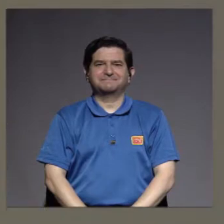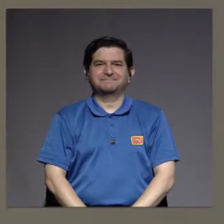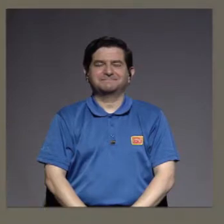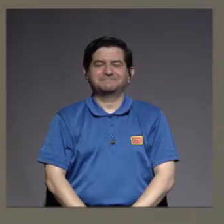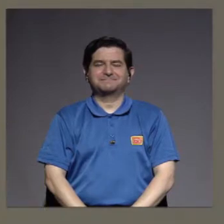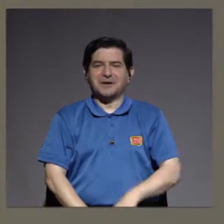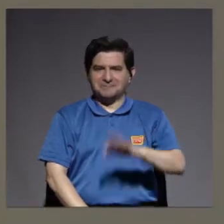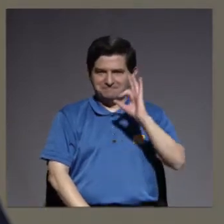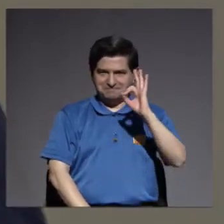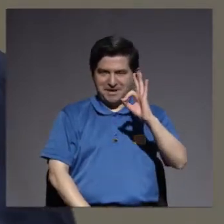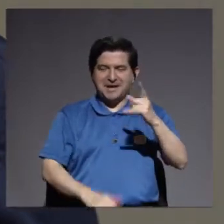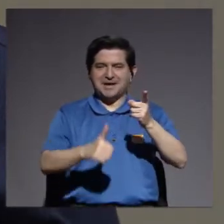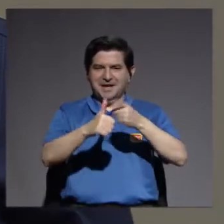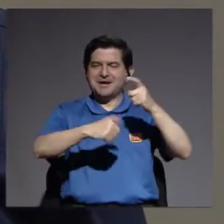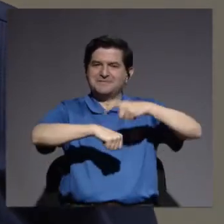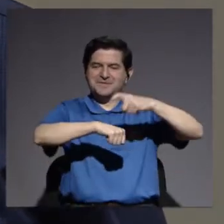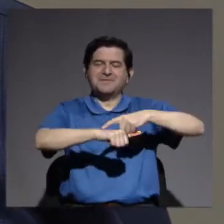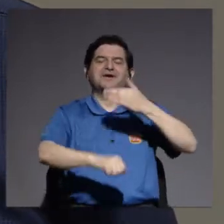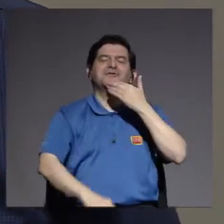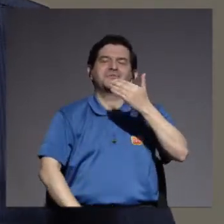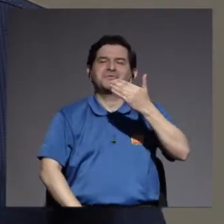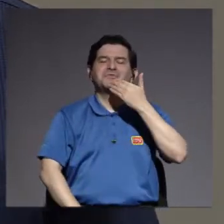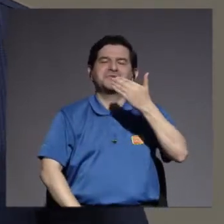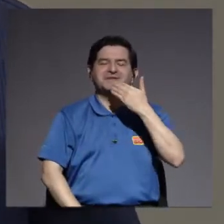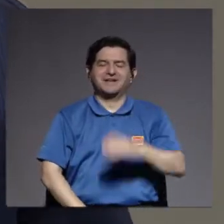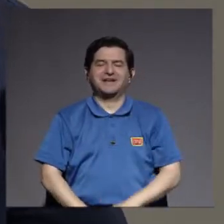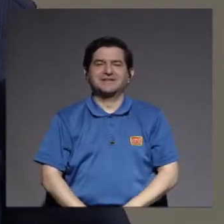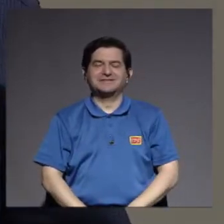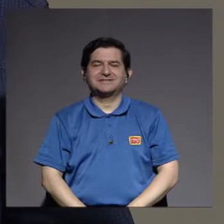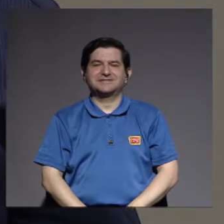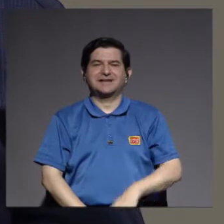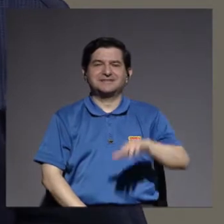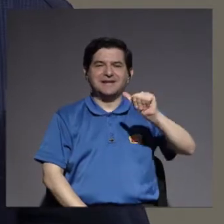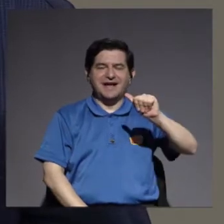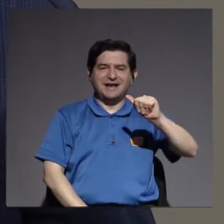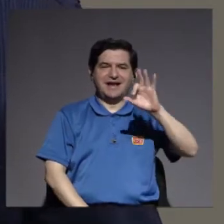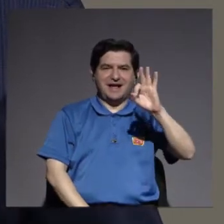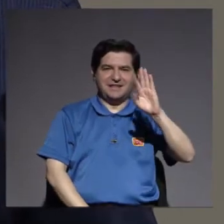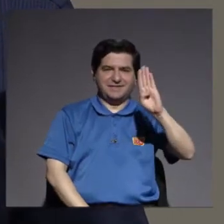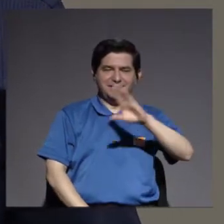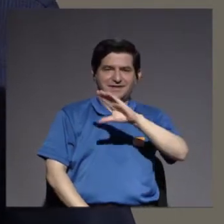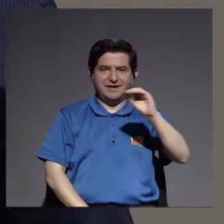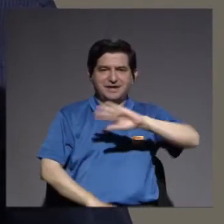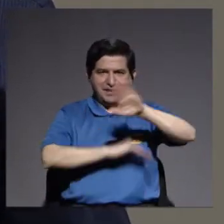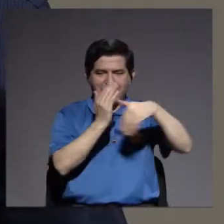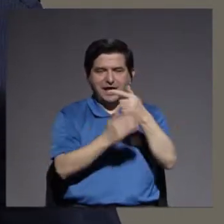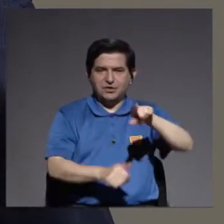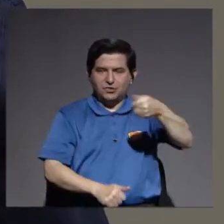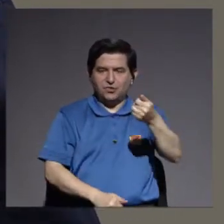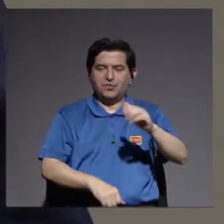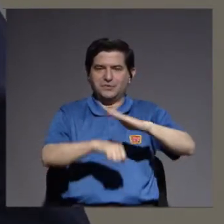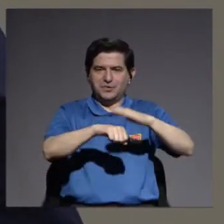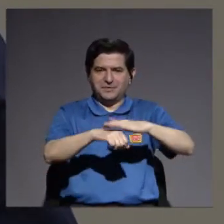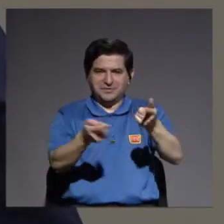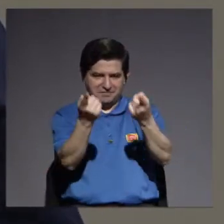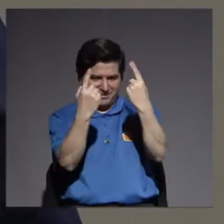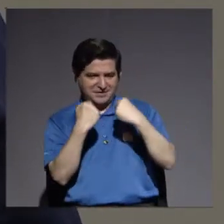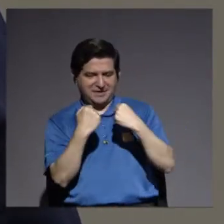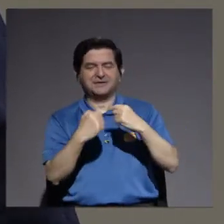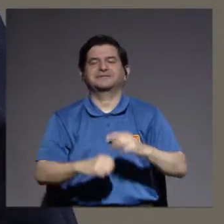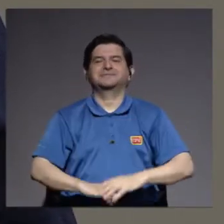Buenas. Bueno, en primer lugar, un agradecimiento a doña Alejandra y a todo el canal por tenernos acá. Como les